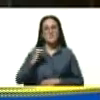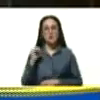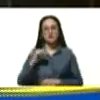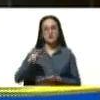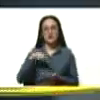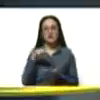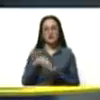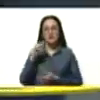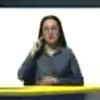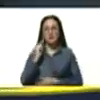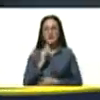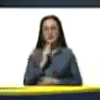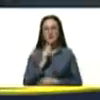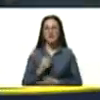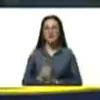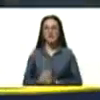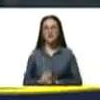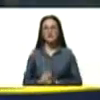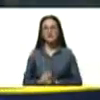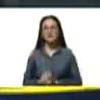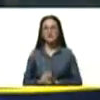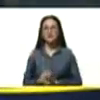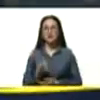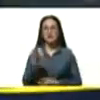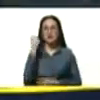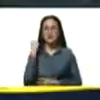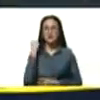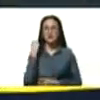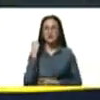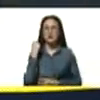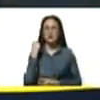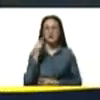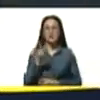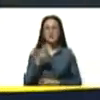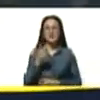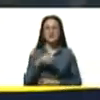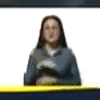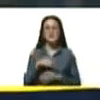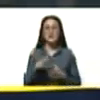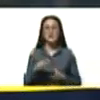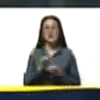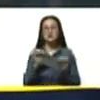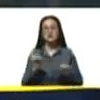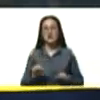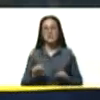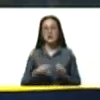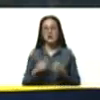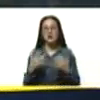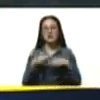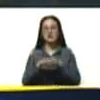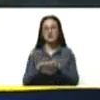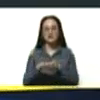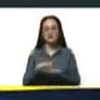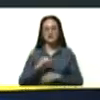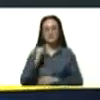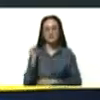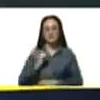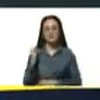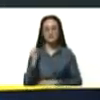Nacional Bolivariana, y desde ayer viceministro del Sistema Integrado de Policía y Comando